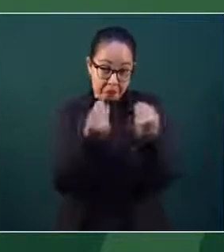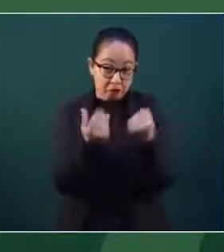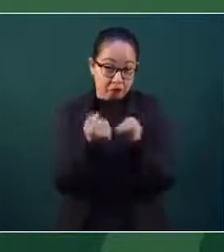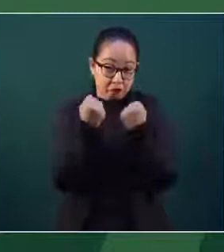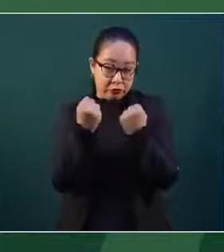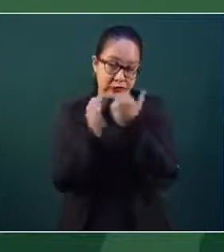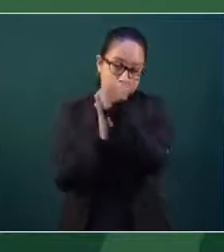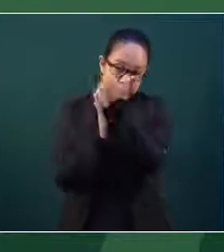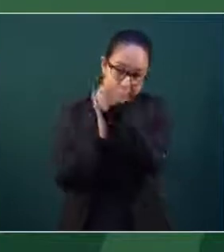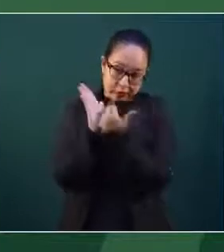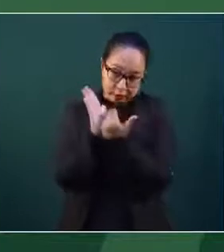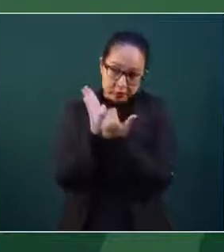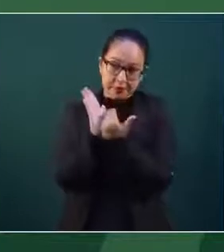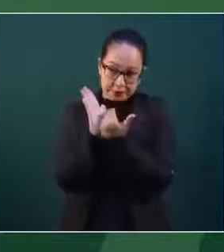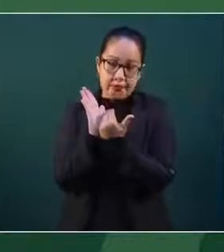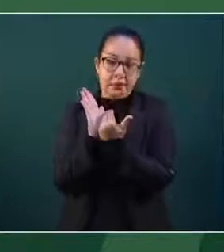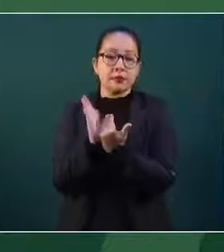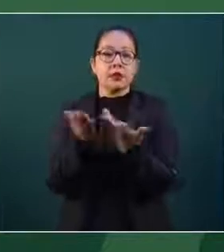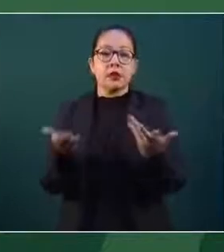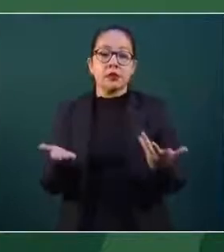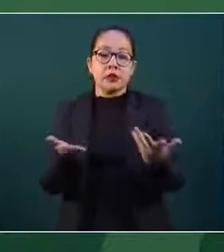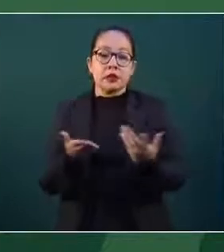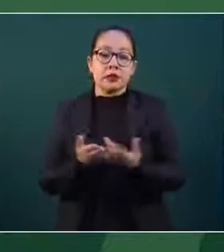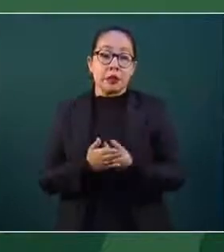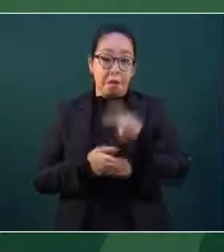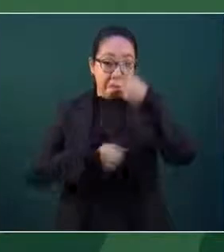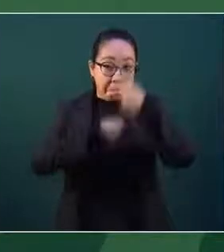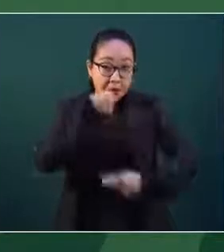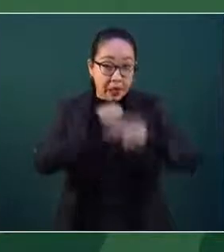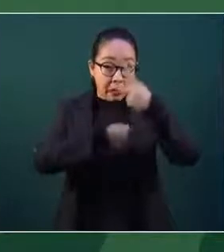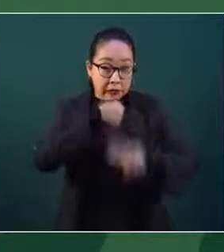y también menos dañina,